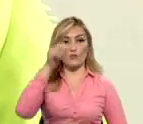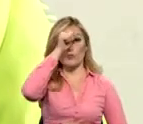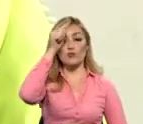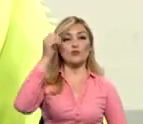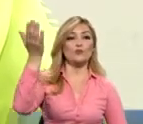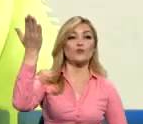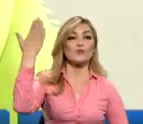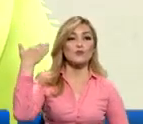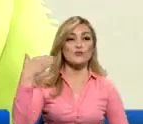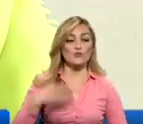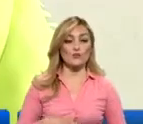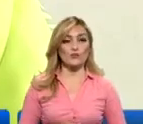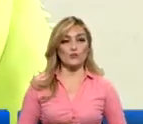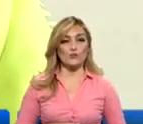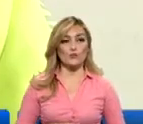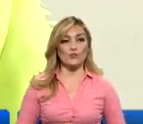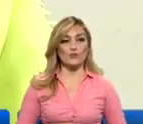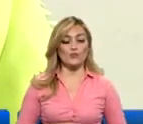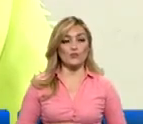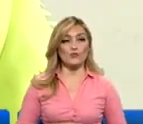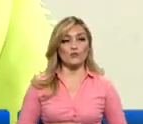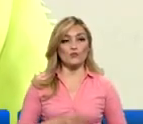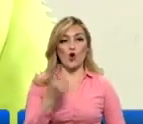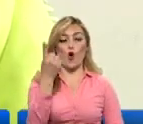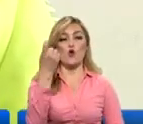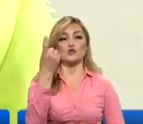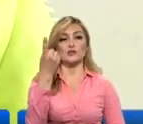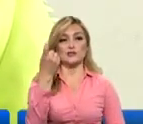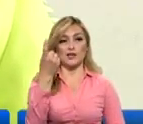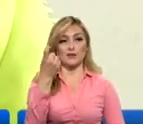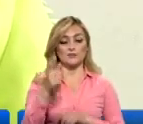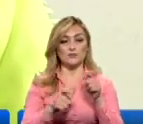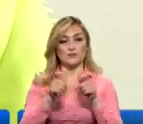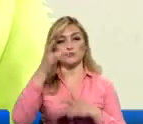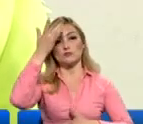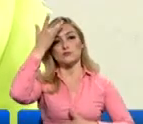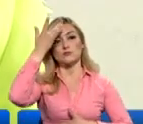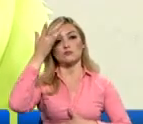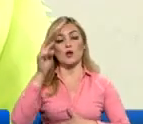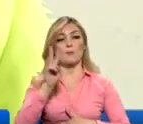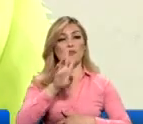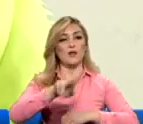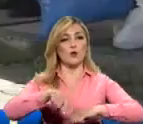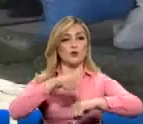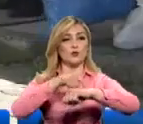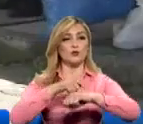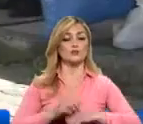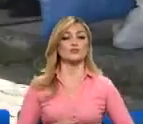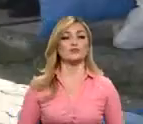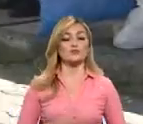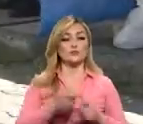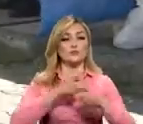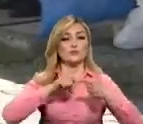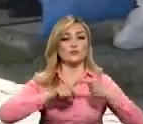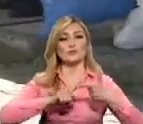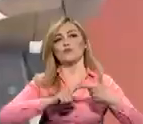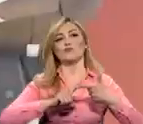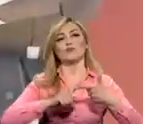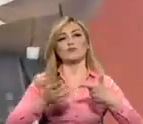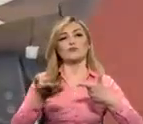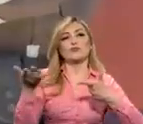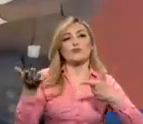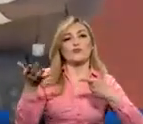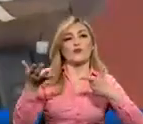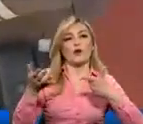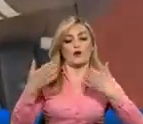pues tuvimos 11 casos. En tan solo 24 horas. En promedio criminalística acude